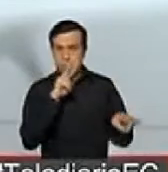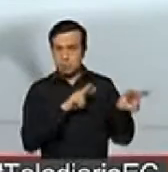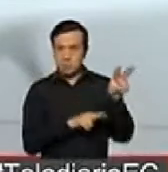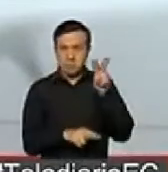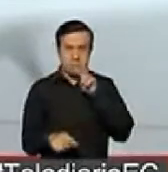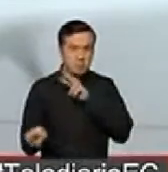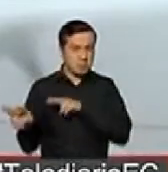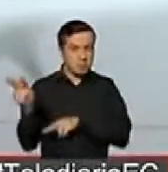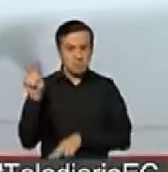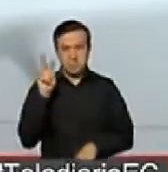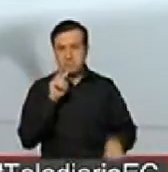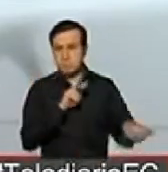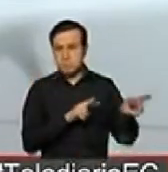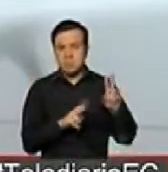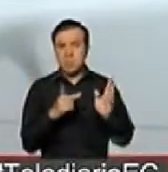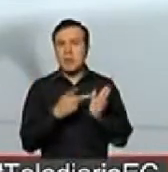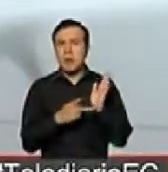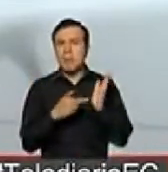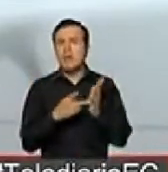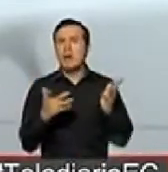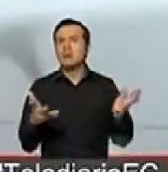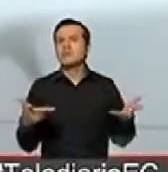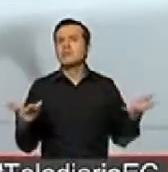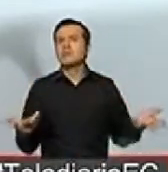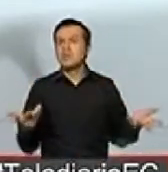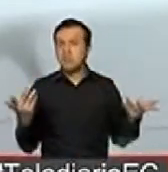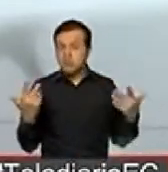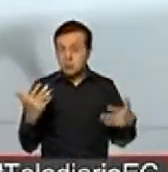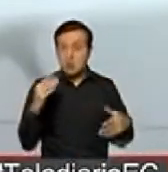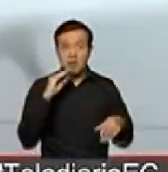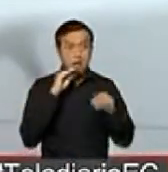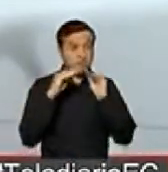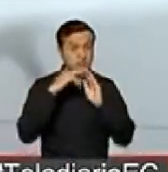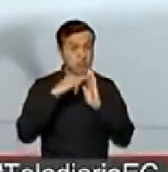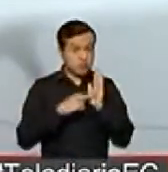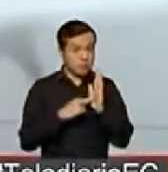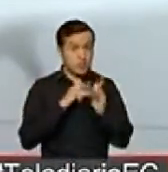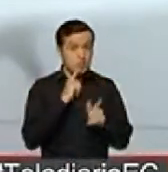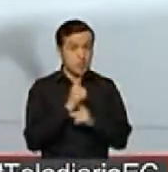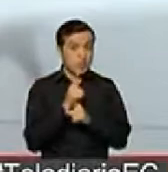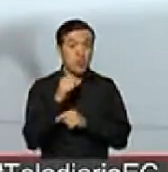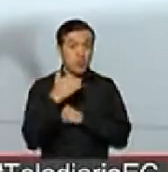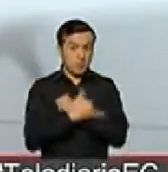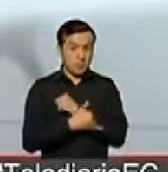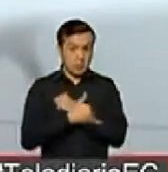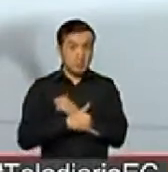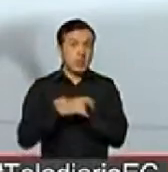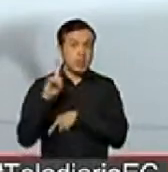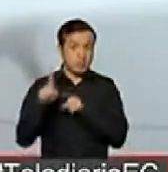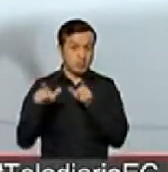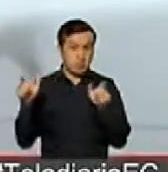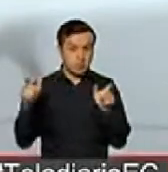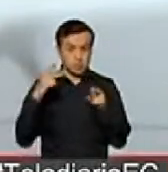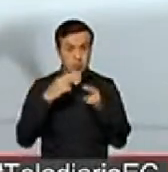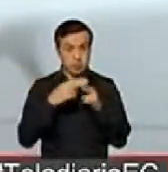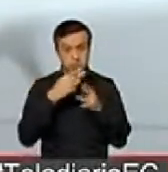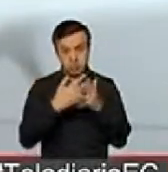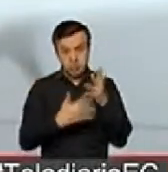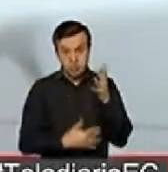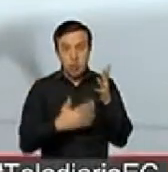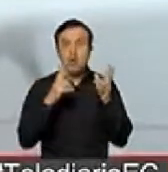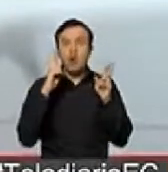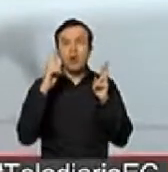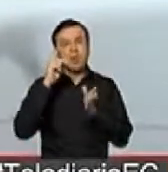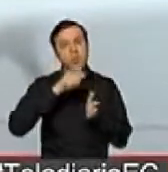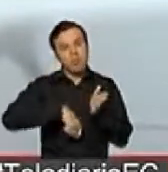monitorear qué es lo que está haciendo estas personas. Y es por eso que este registro será también para extranjeros. Y espero que se pueda firmar